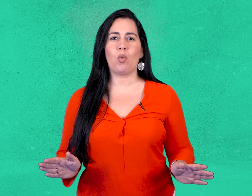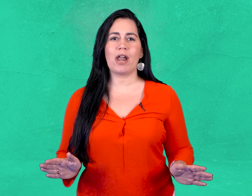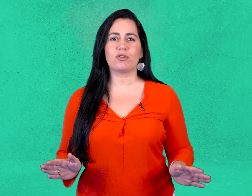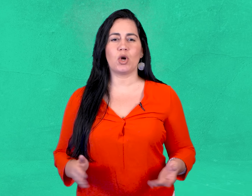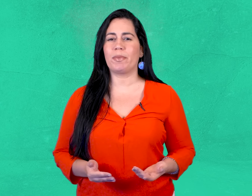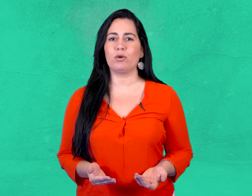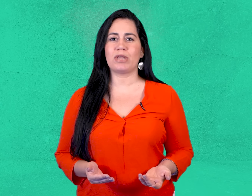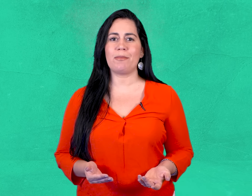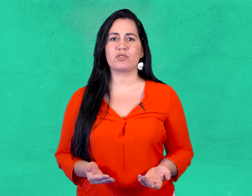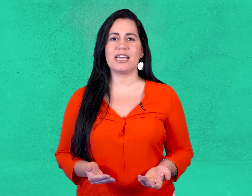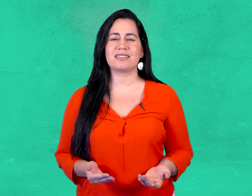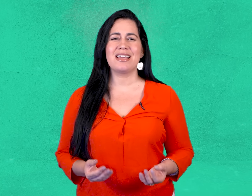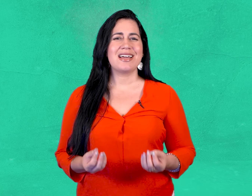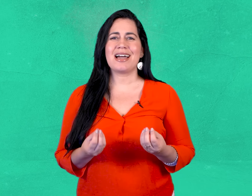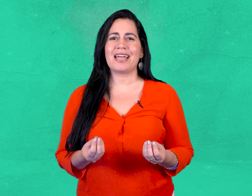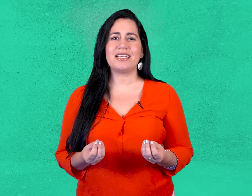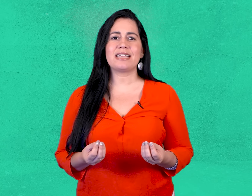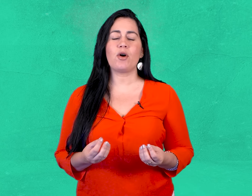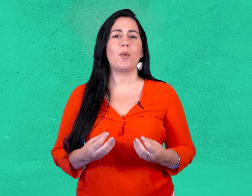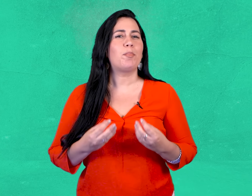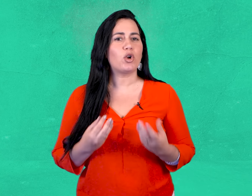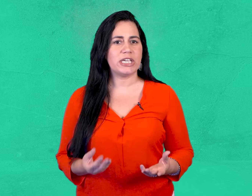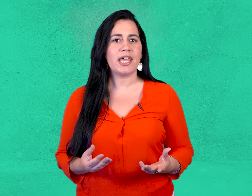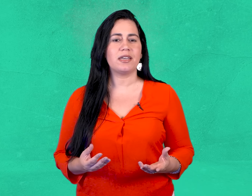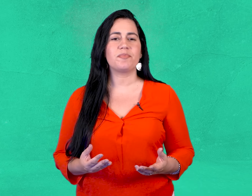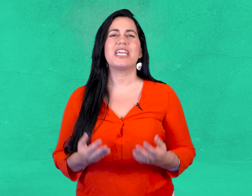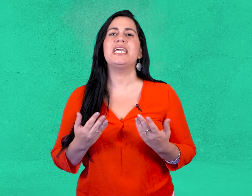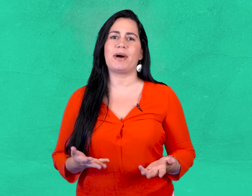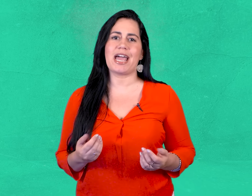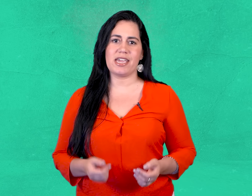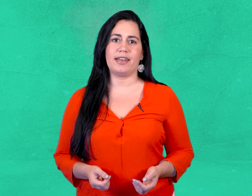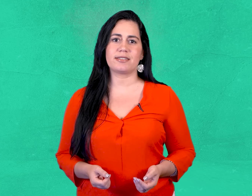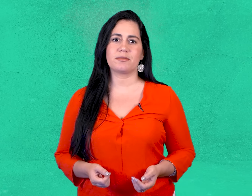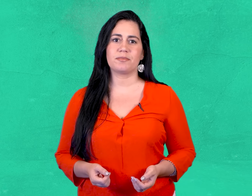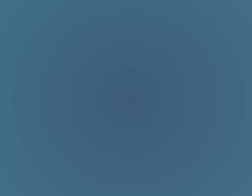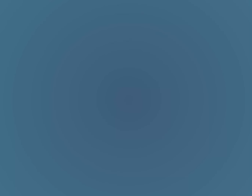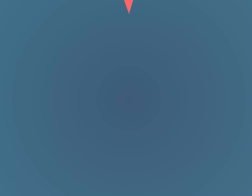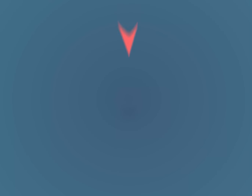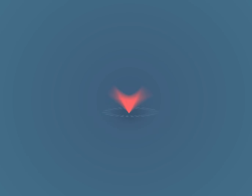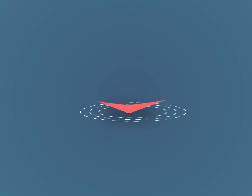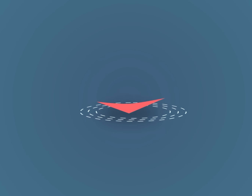muchos cubanos nos preguntamos es, ¿garantizado por quién y para quiénes?